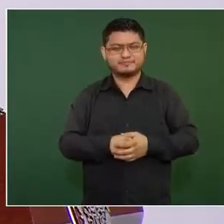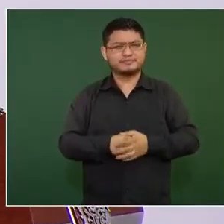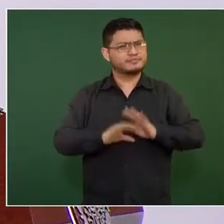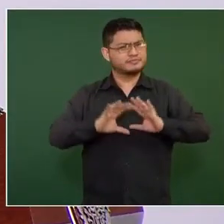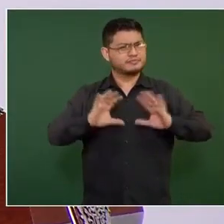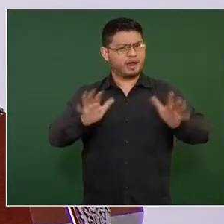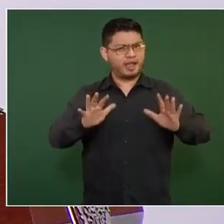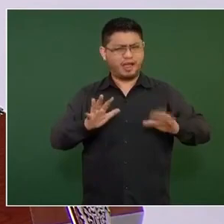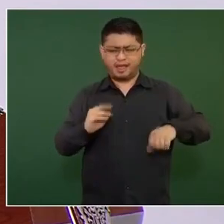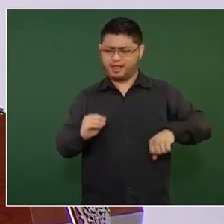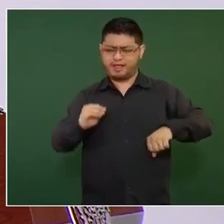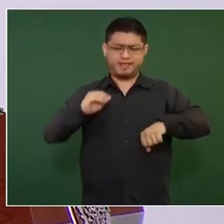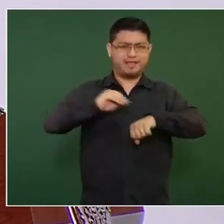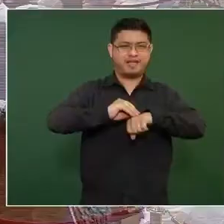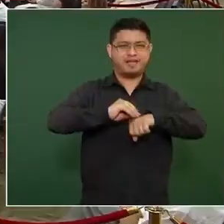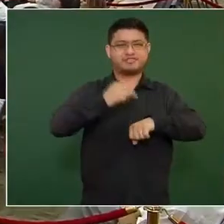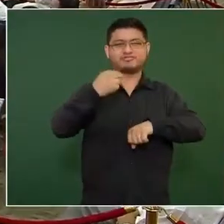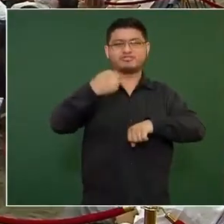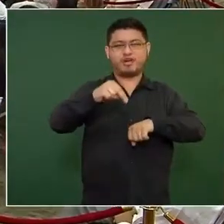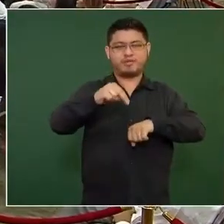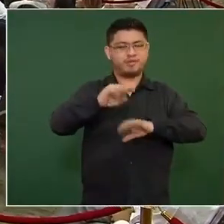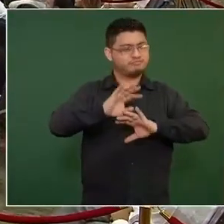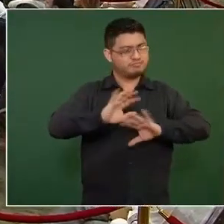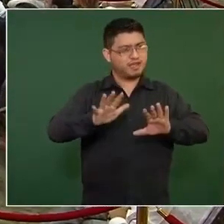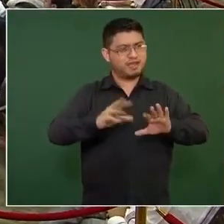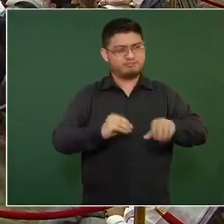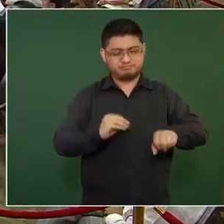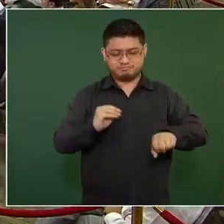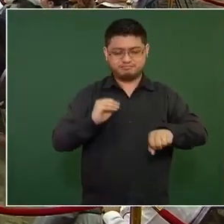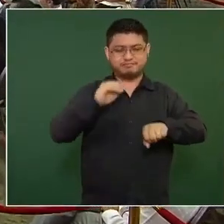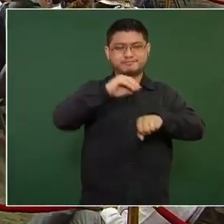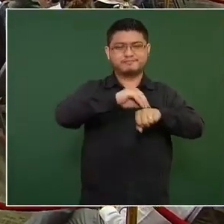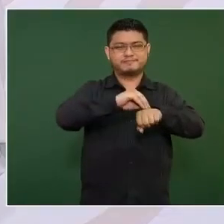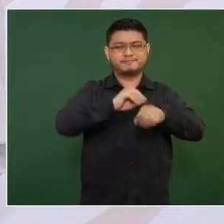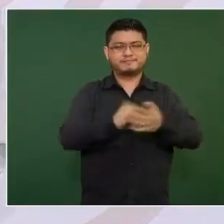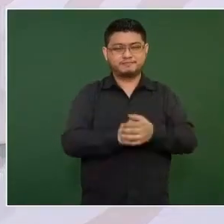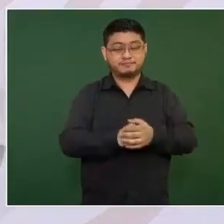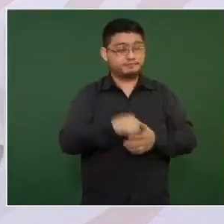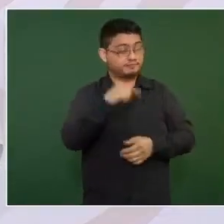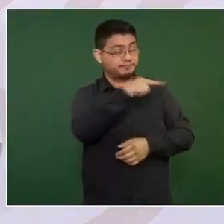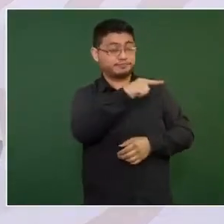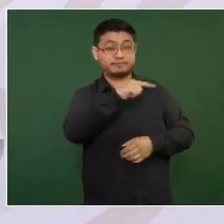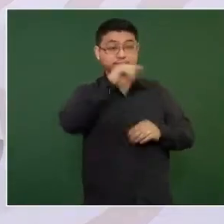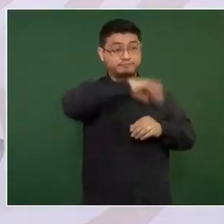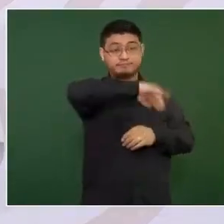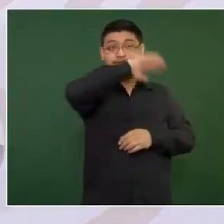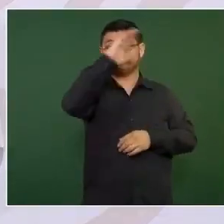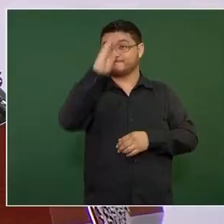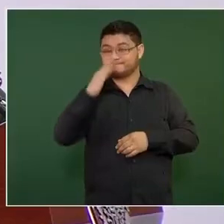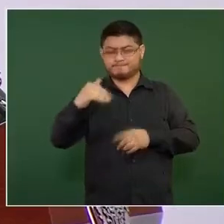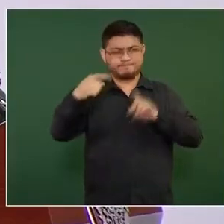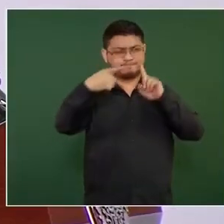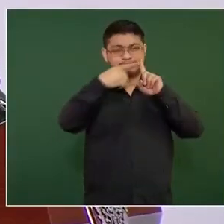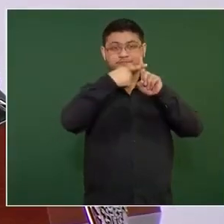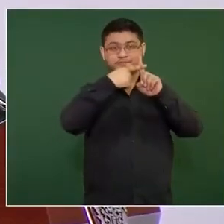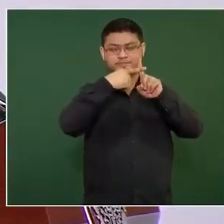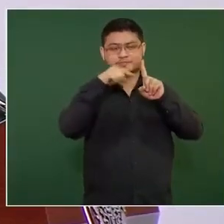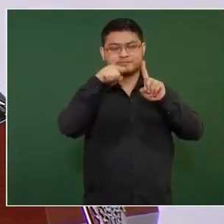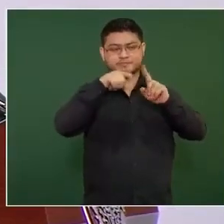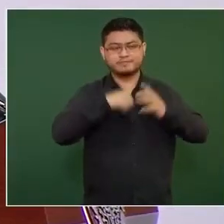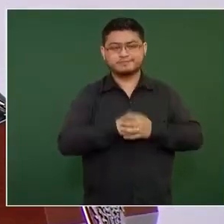puso nombre, ya se le bautizó, porque ahí está el Cerro de las Cruces, donde Hidalgo tomó una